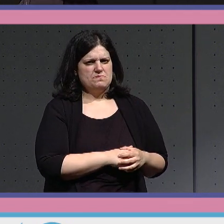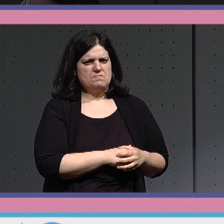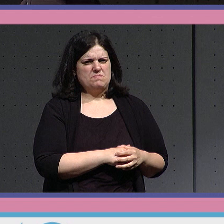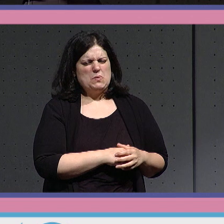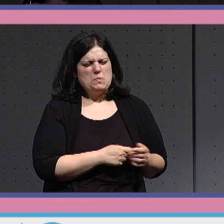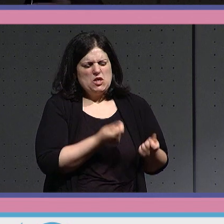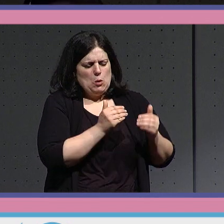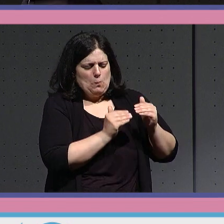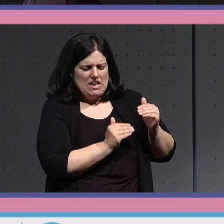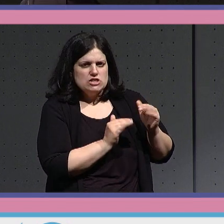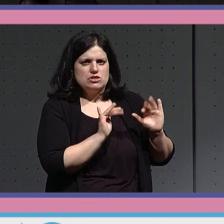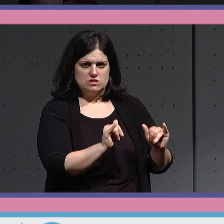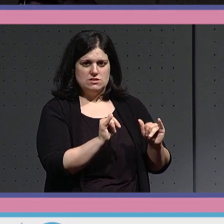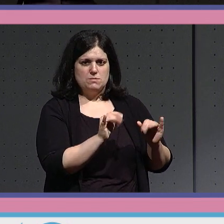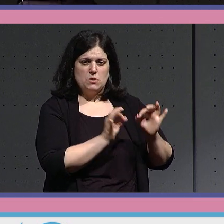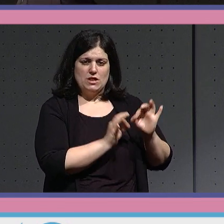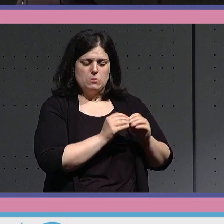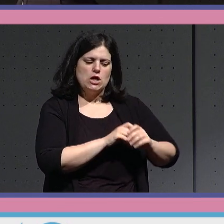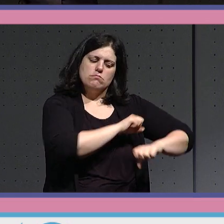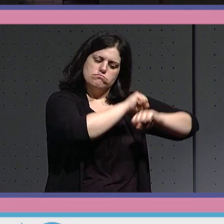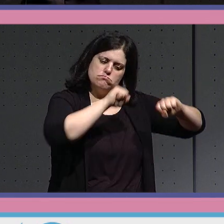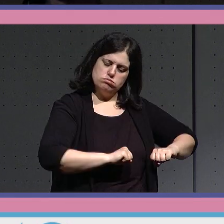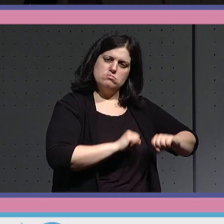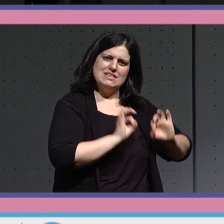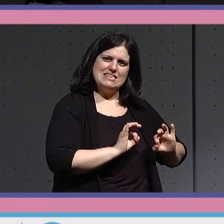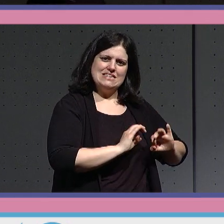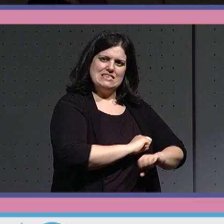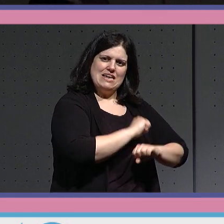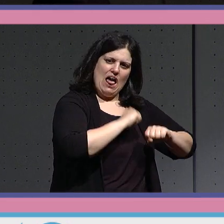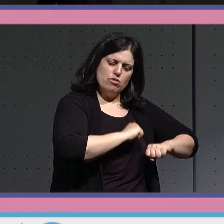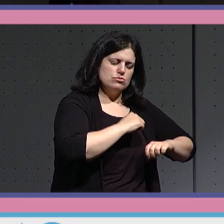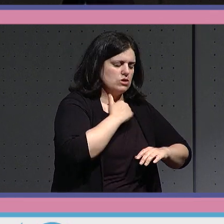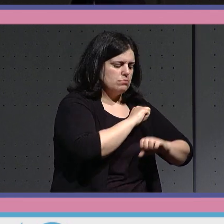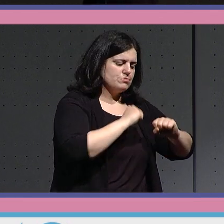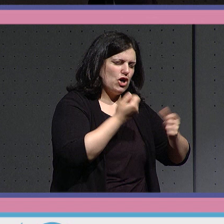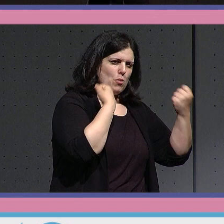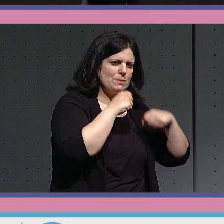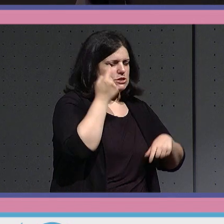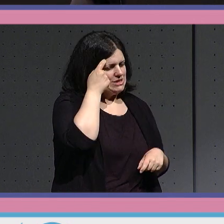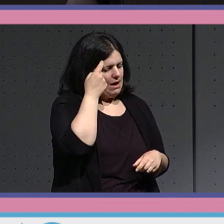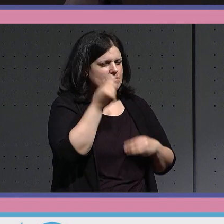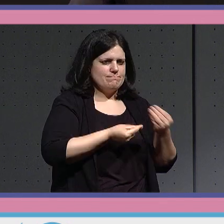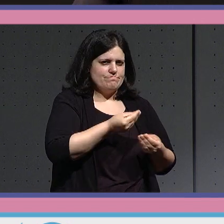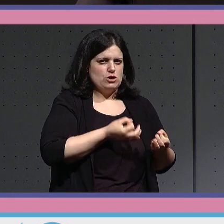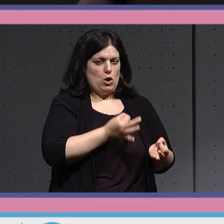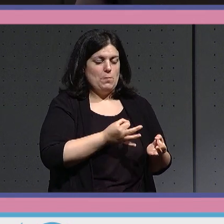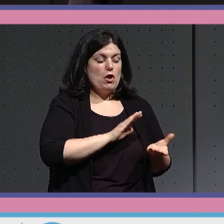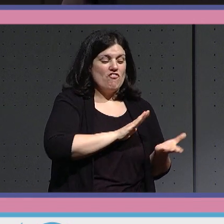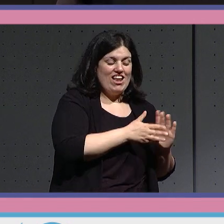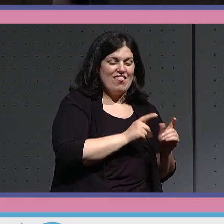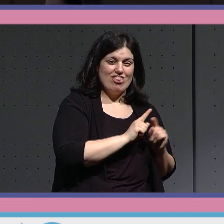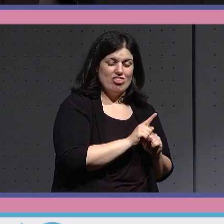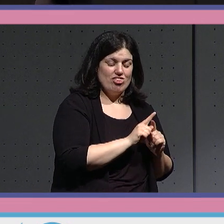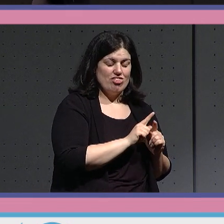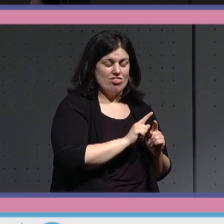un pelín menores, porque están un poquito más asentados en algunos aspectos relacionados con el comportamiento, pero sí que hay algunas variaciones y algunas variaciones tienen